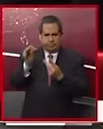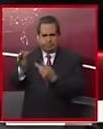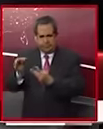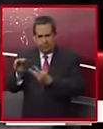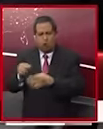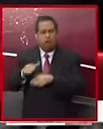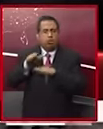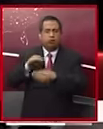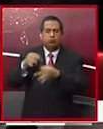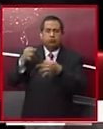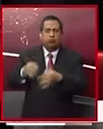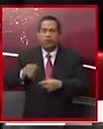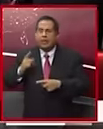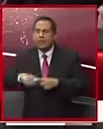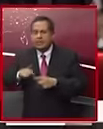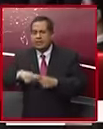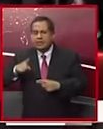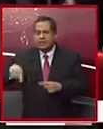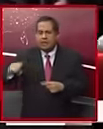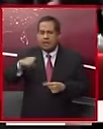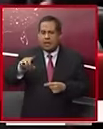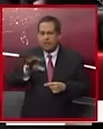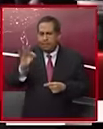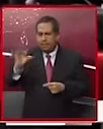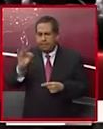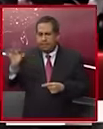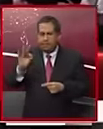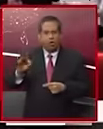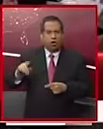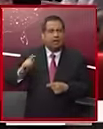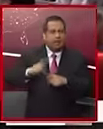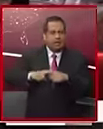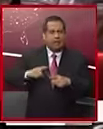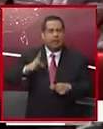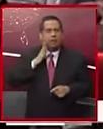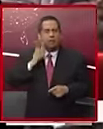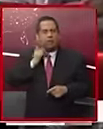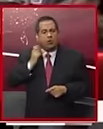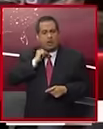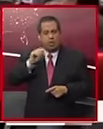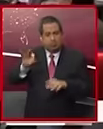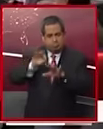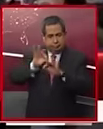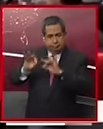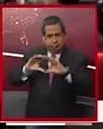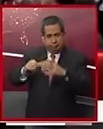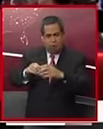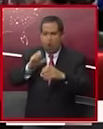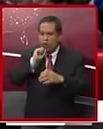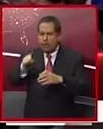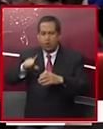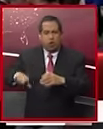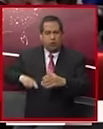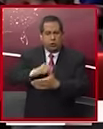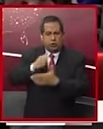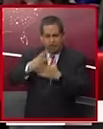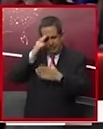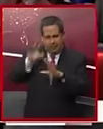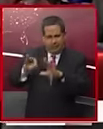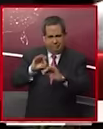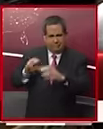sobre la legitimidad de aquellos legisladores designados por los poderes ejecutivo y legislativo federal, así como por el gobierno de Ciudad de México.